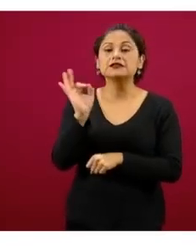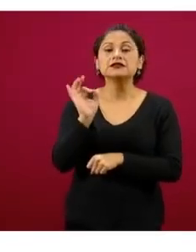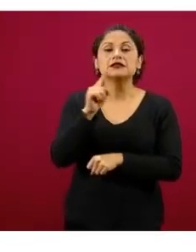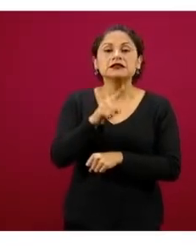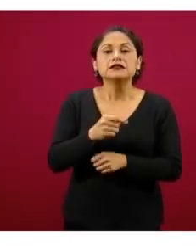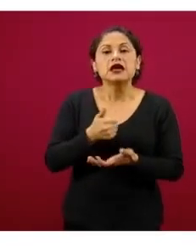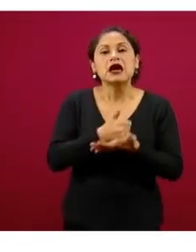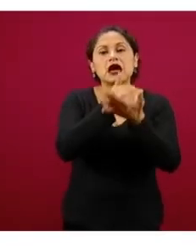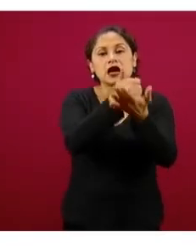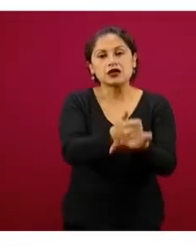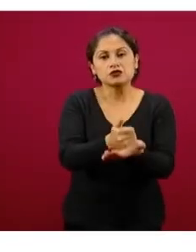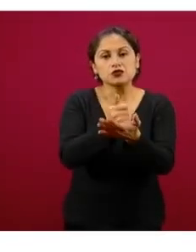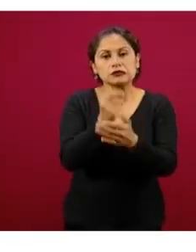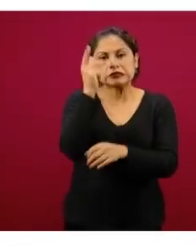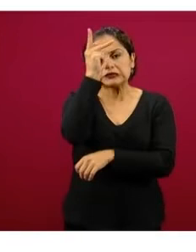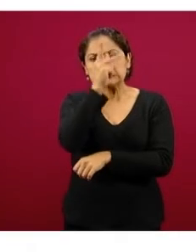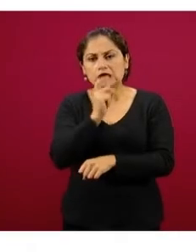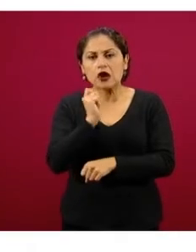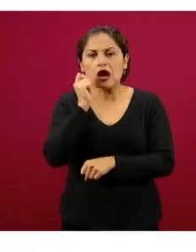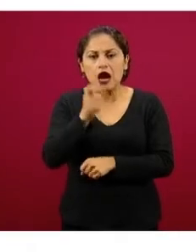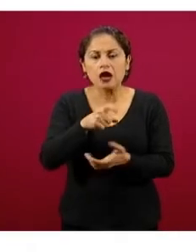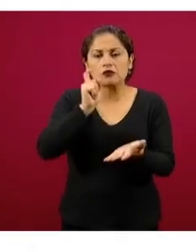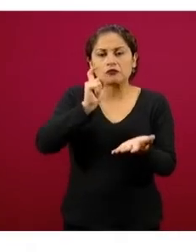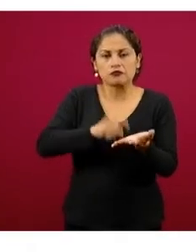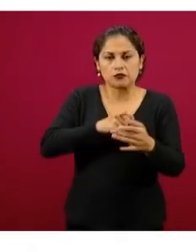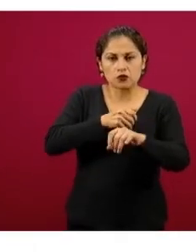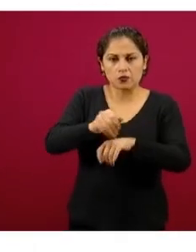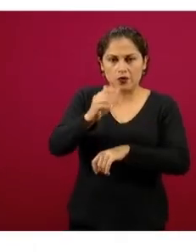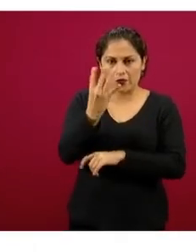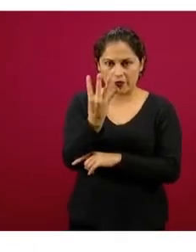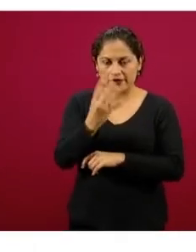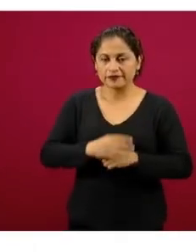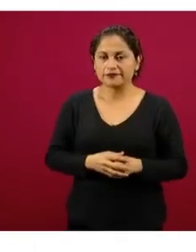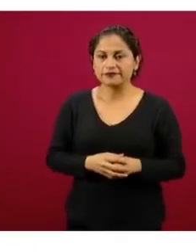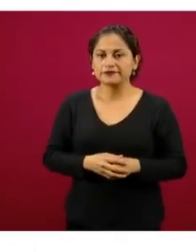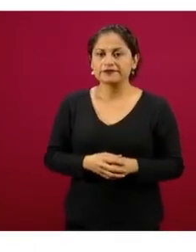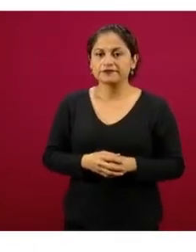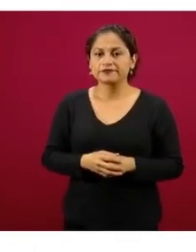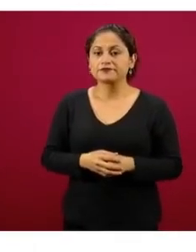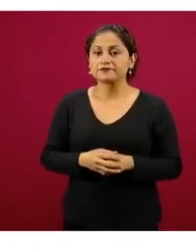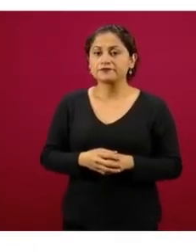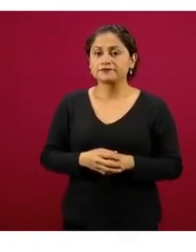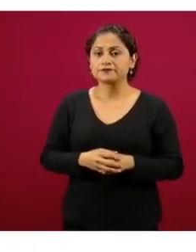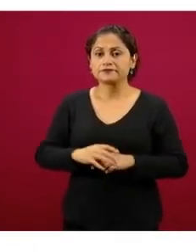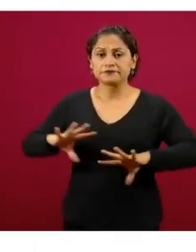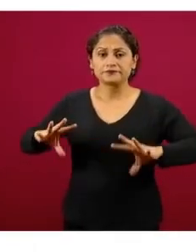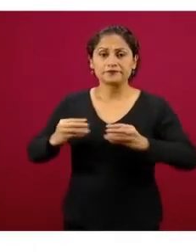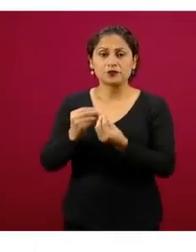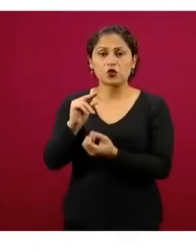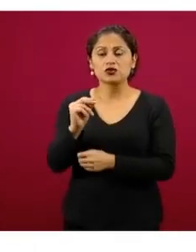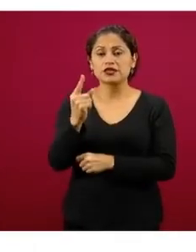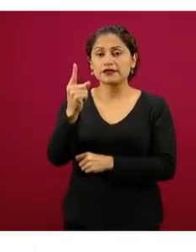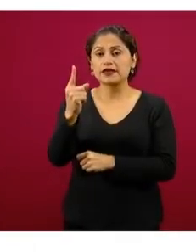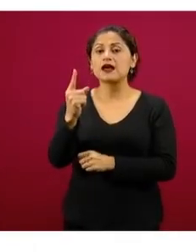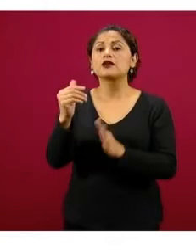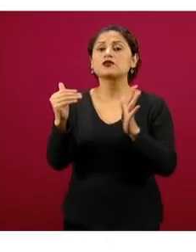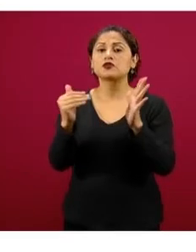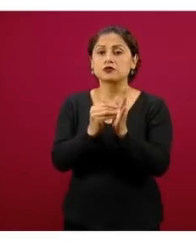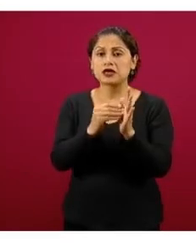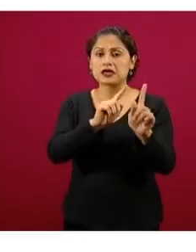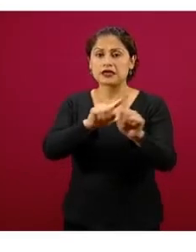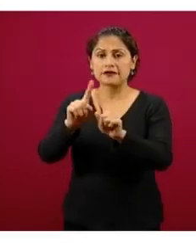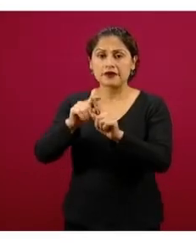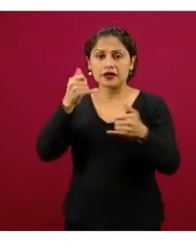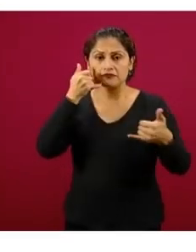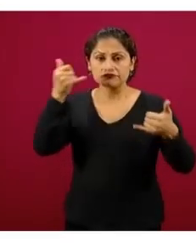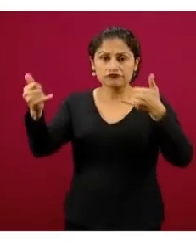marquen 4. De todas estas 81,000 llamadas se van derivando de acuerdo a